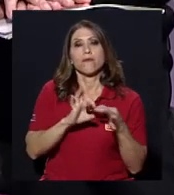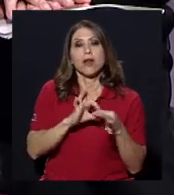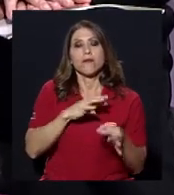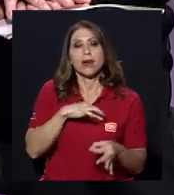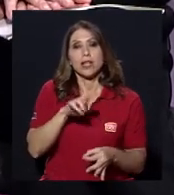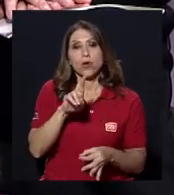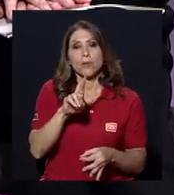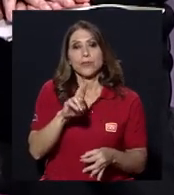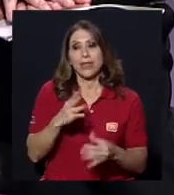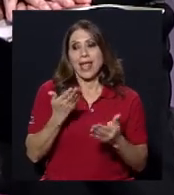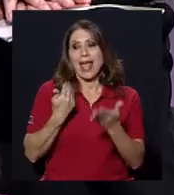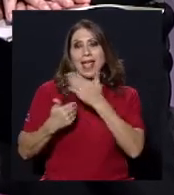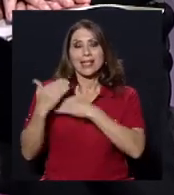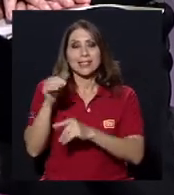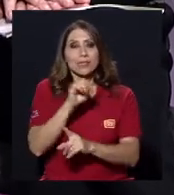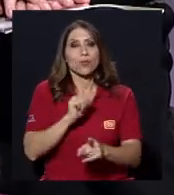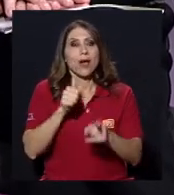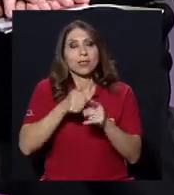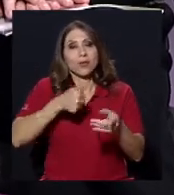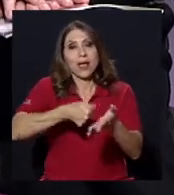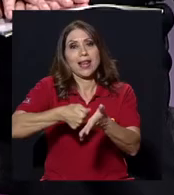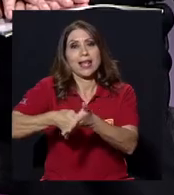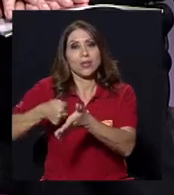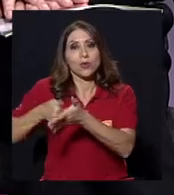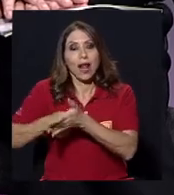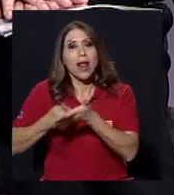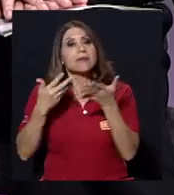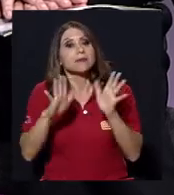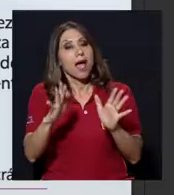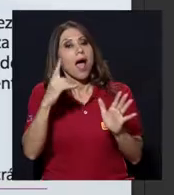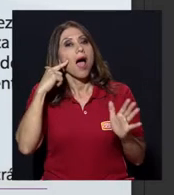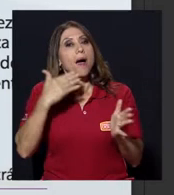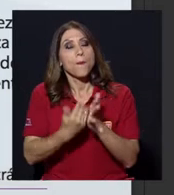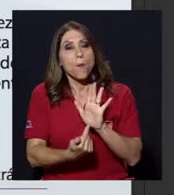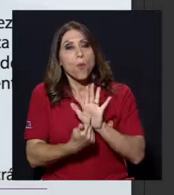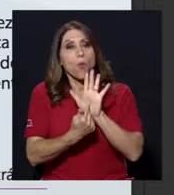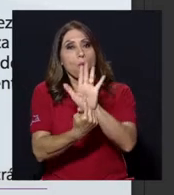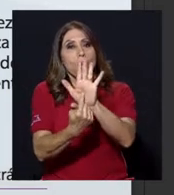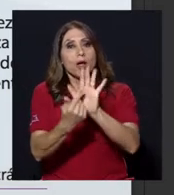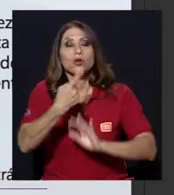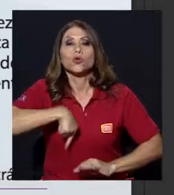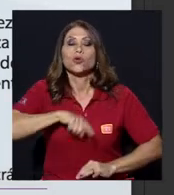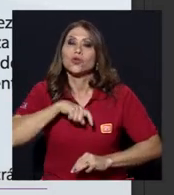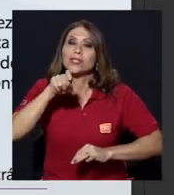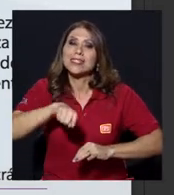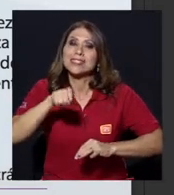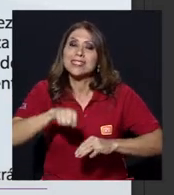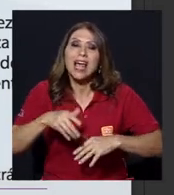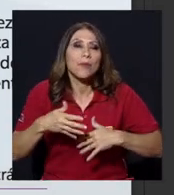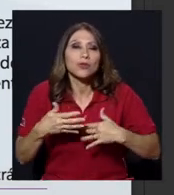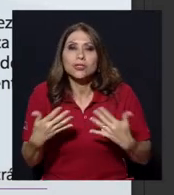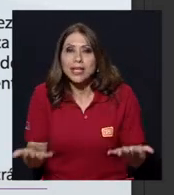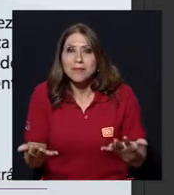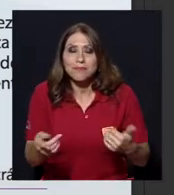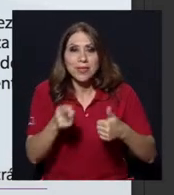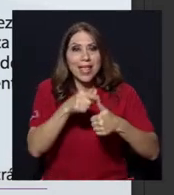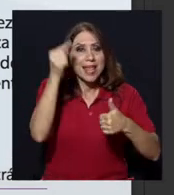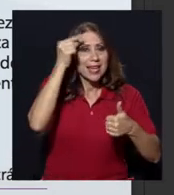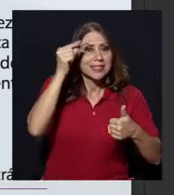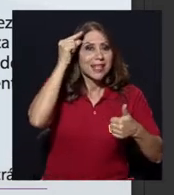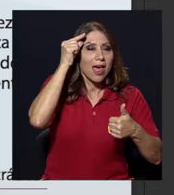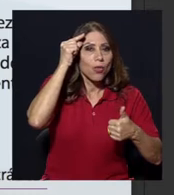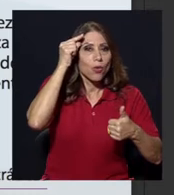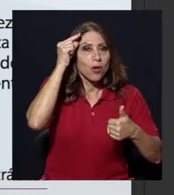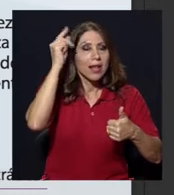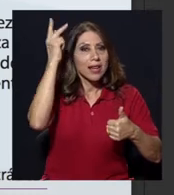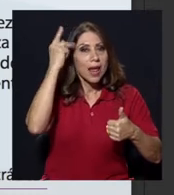coyuntura electoral respecto a que necesitamos separar la religión del Estado,